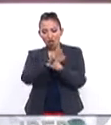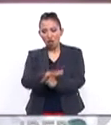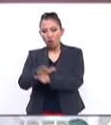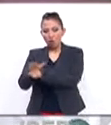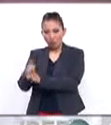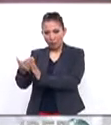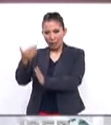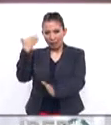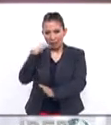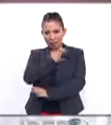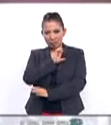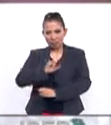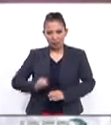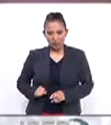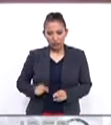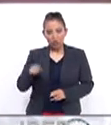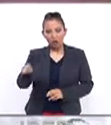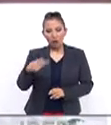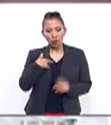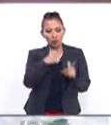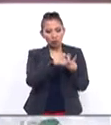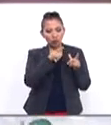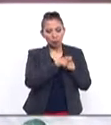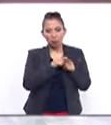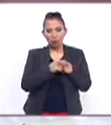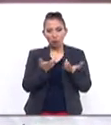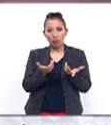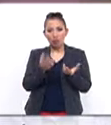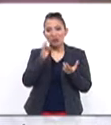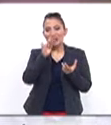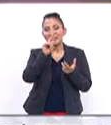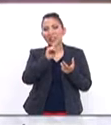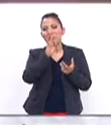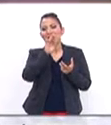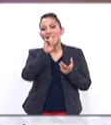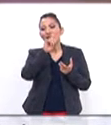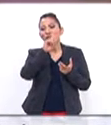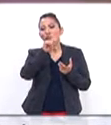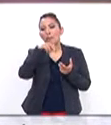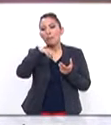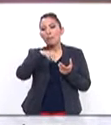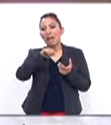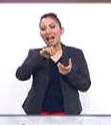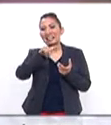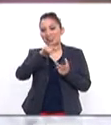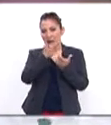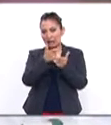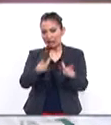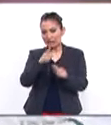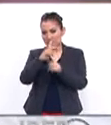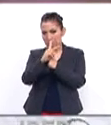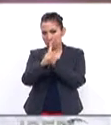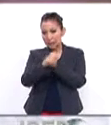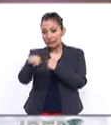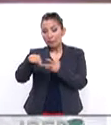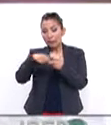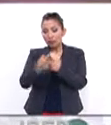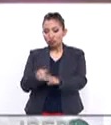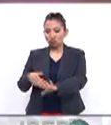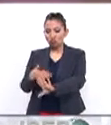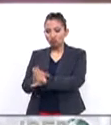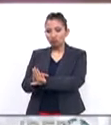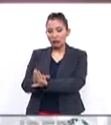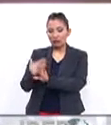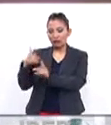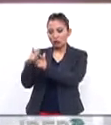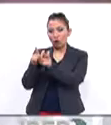que se vivían en El Salvador, la militancia del Frente Farabundo Martí para la Liberación Nacional inició una ofensiva